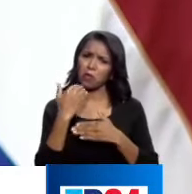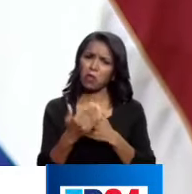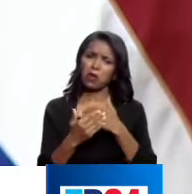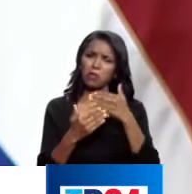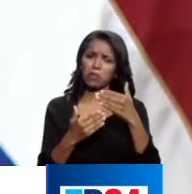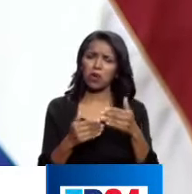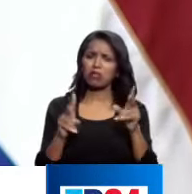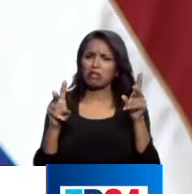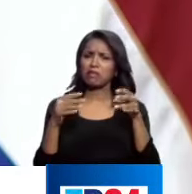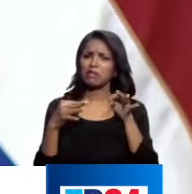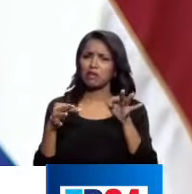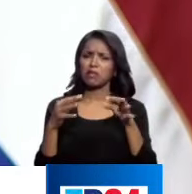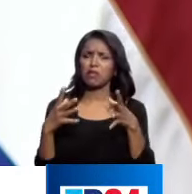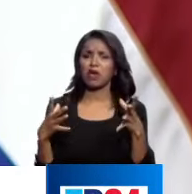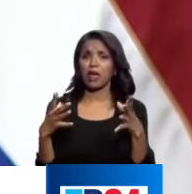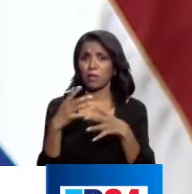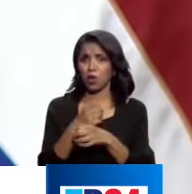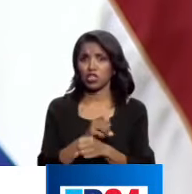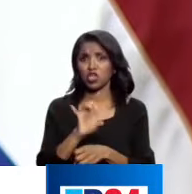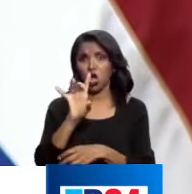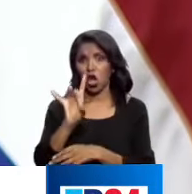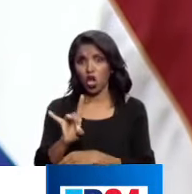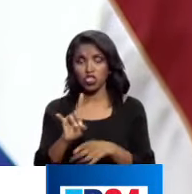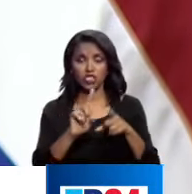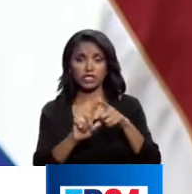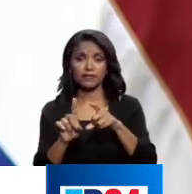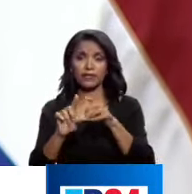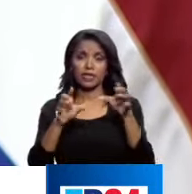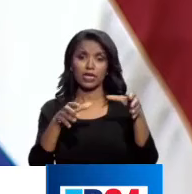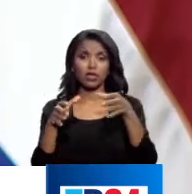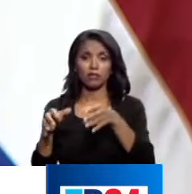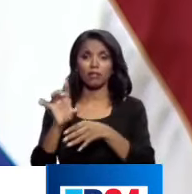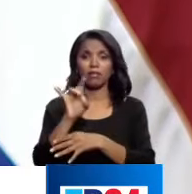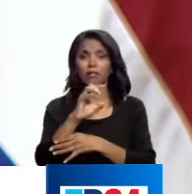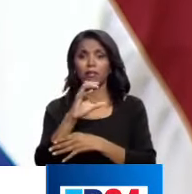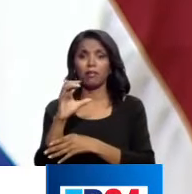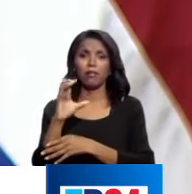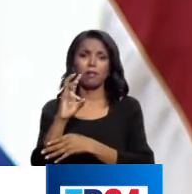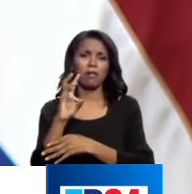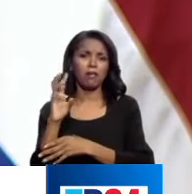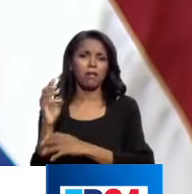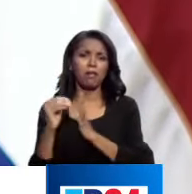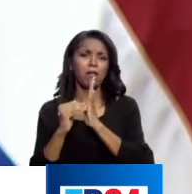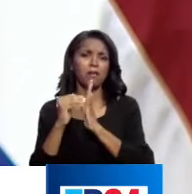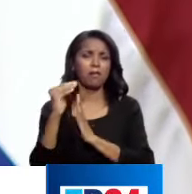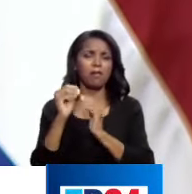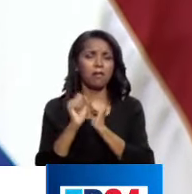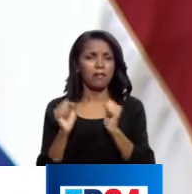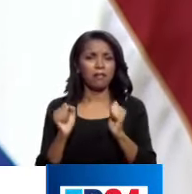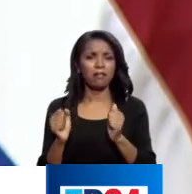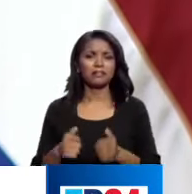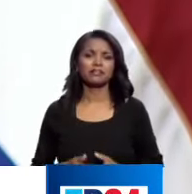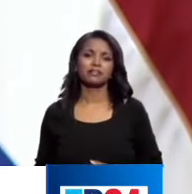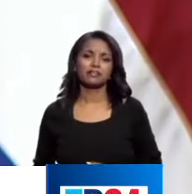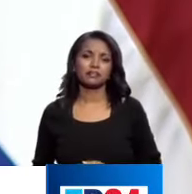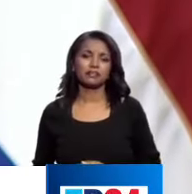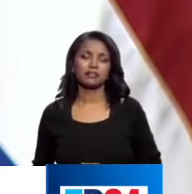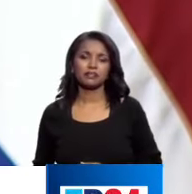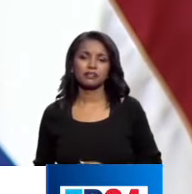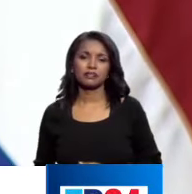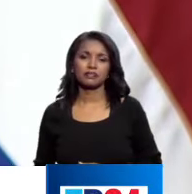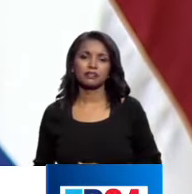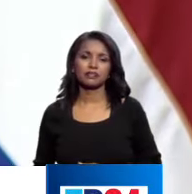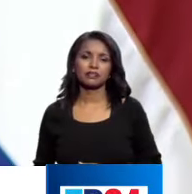turístico, hemos hecho 8 gabinetes, tenemos una inversión alrededor de 866 millones de dólares en infraestructura turística.